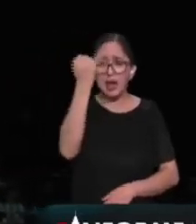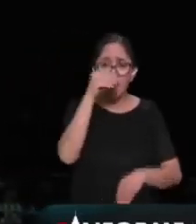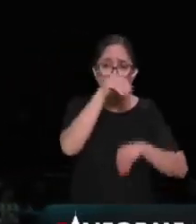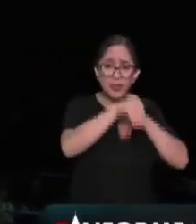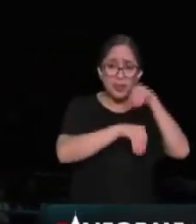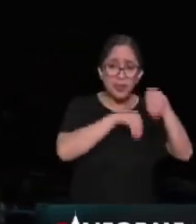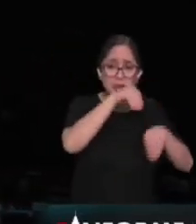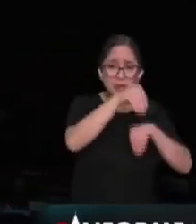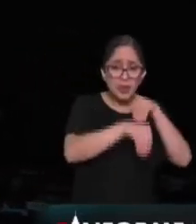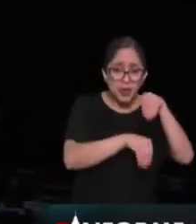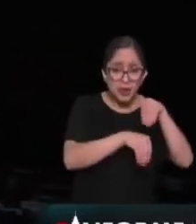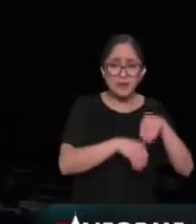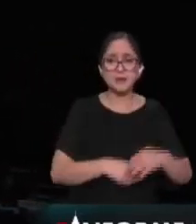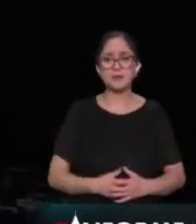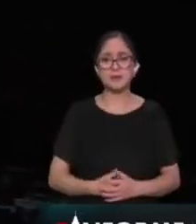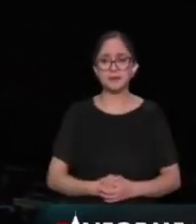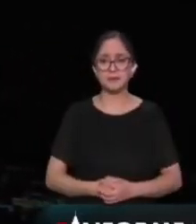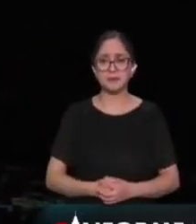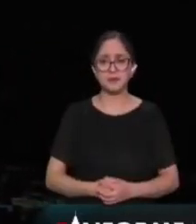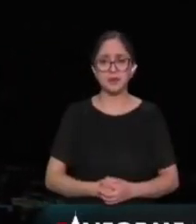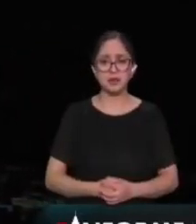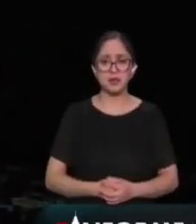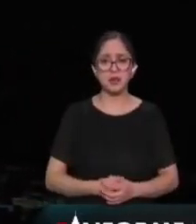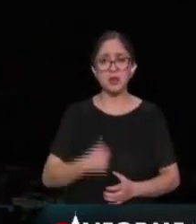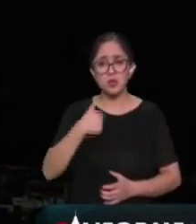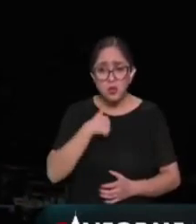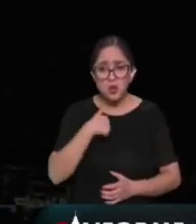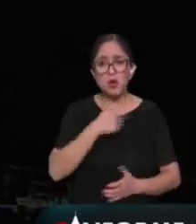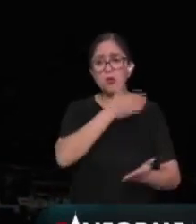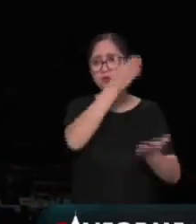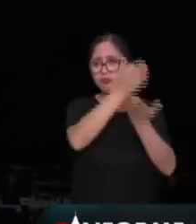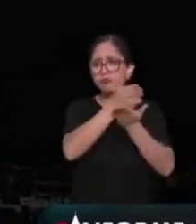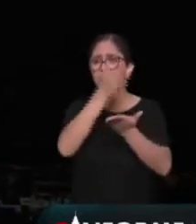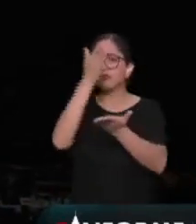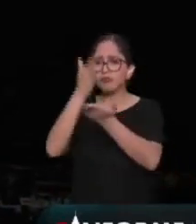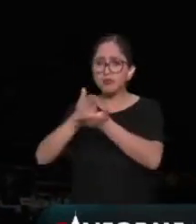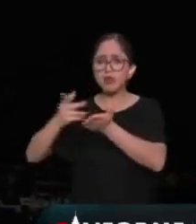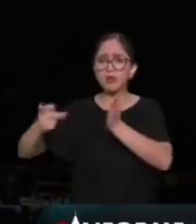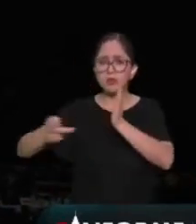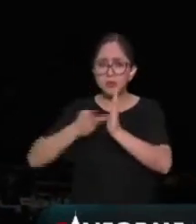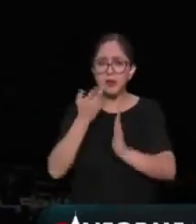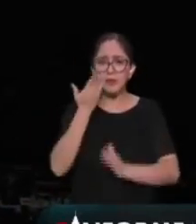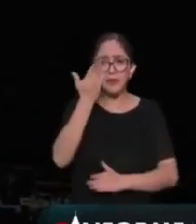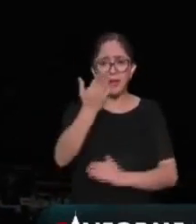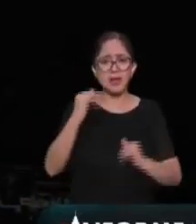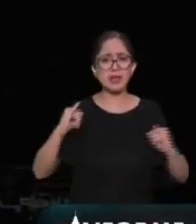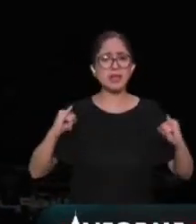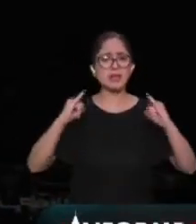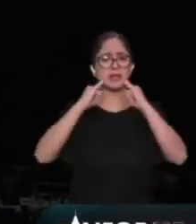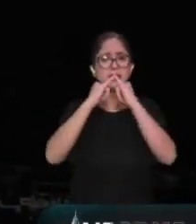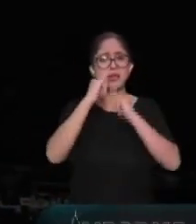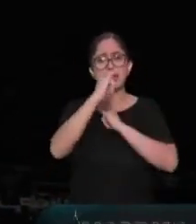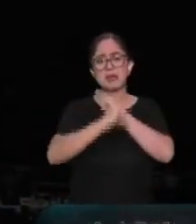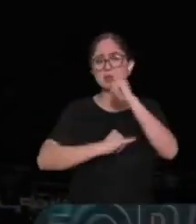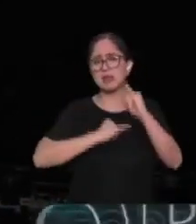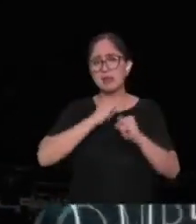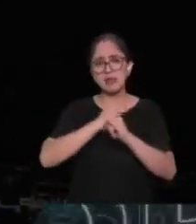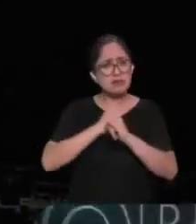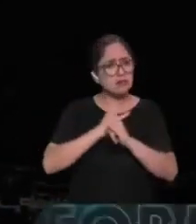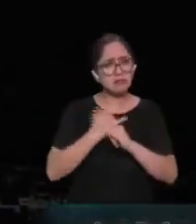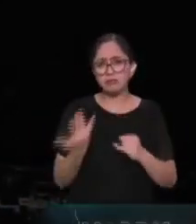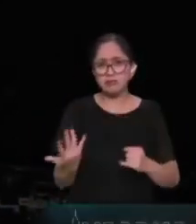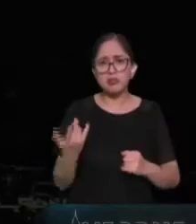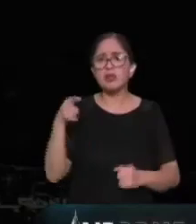quién voy? Después de él, instancias internacionales. Vamos a continuar con instancias internacionales porque no